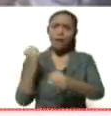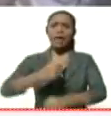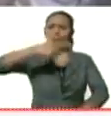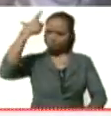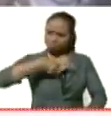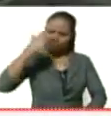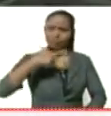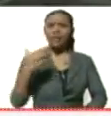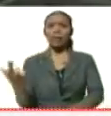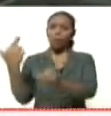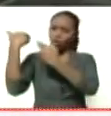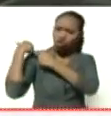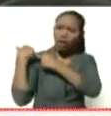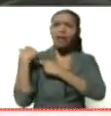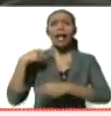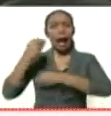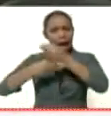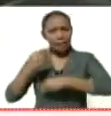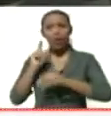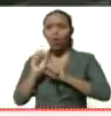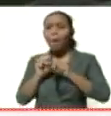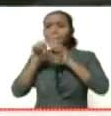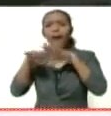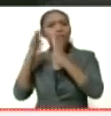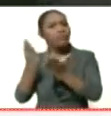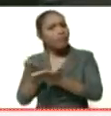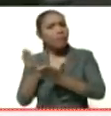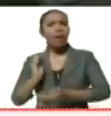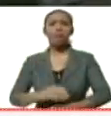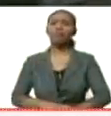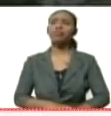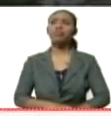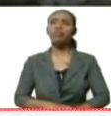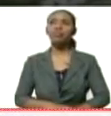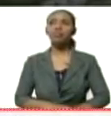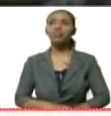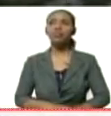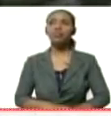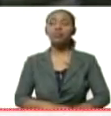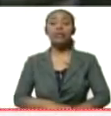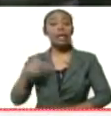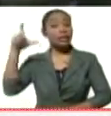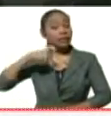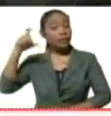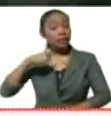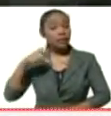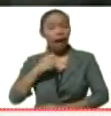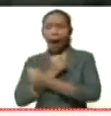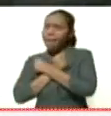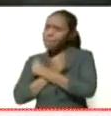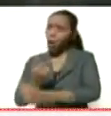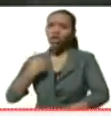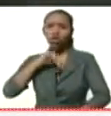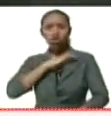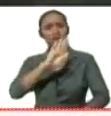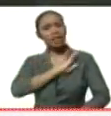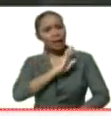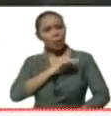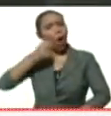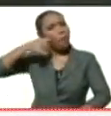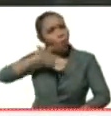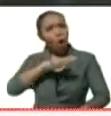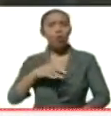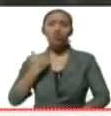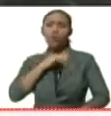y la responsabilidad que amerita una pandemia y que amerita el amor que tenemos por nuestro pueblo, por